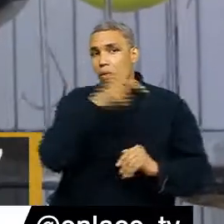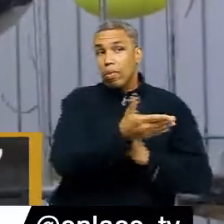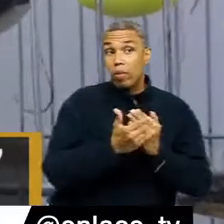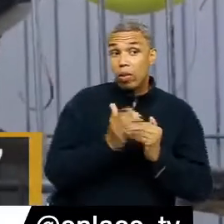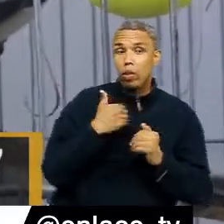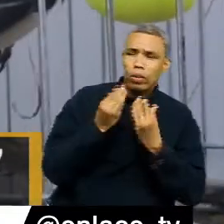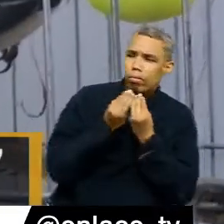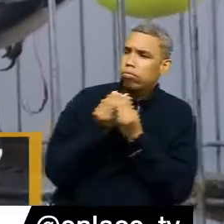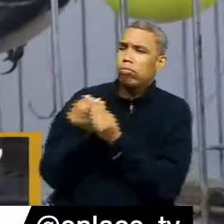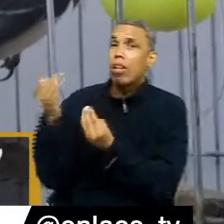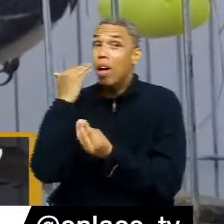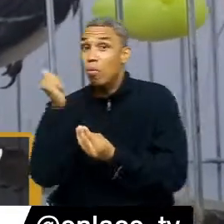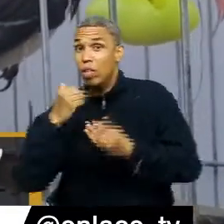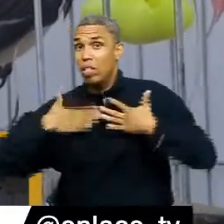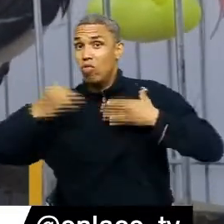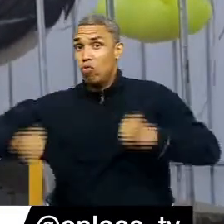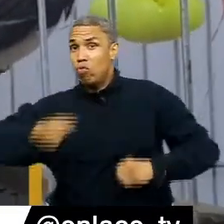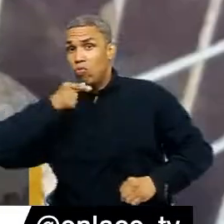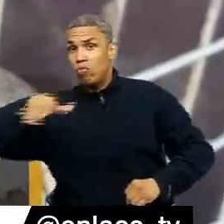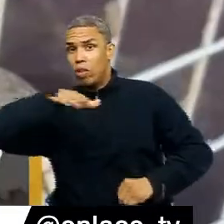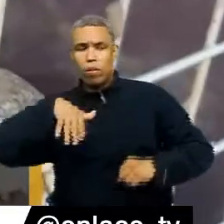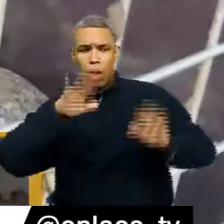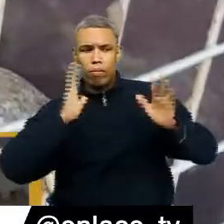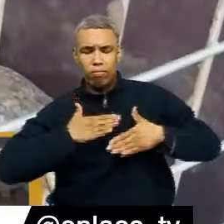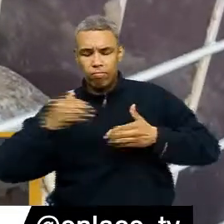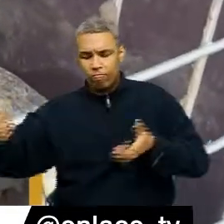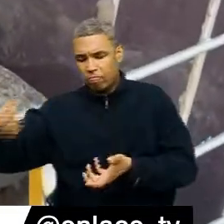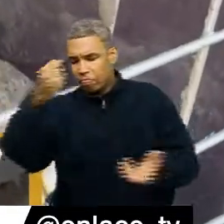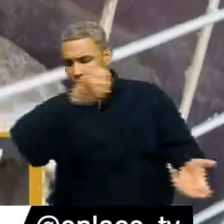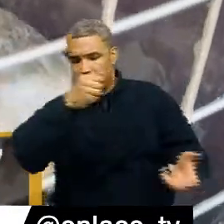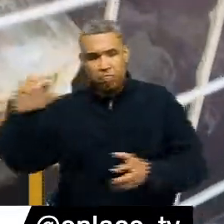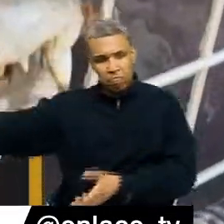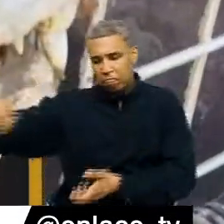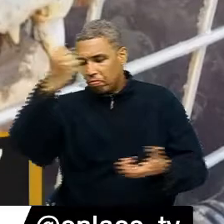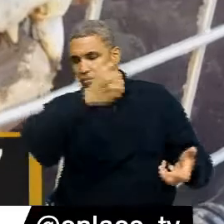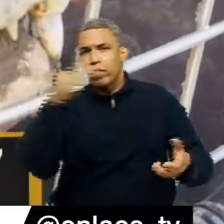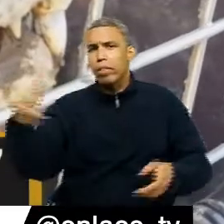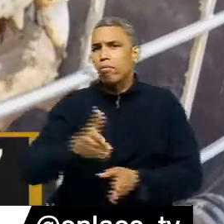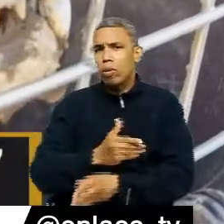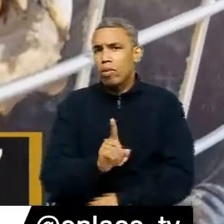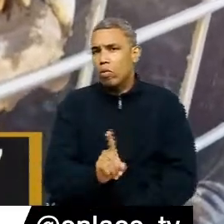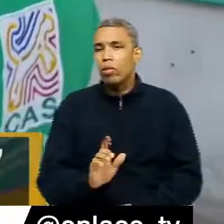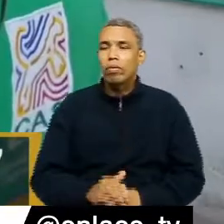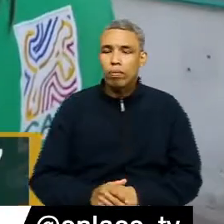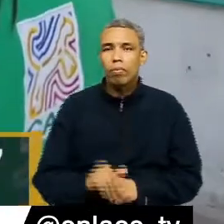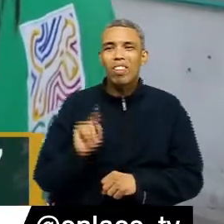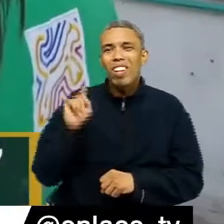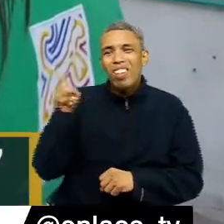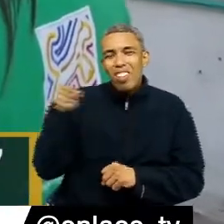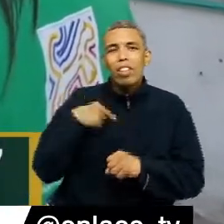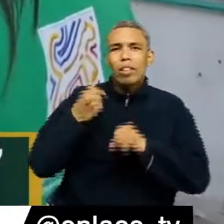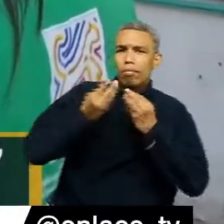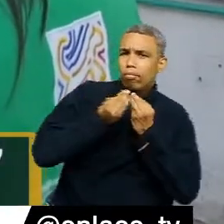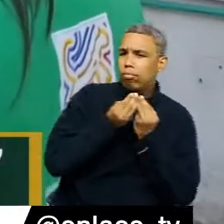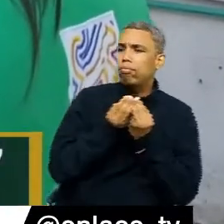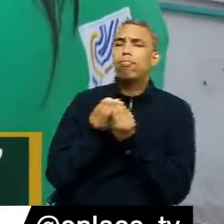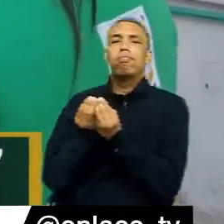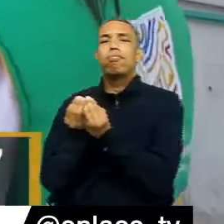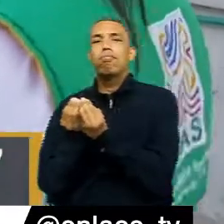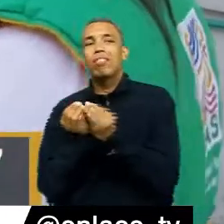recuperación de estas especies se logró en el corregimiento del centro de Barranca Bermeja, hasta donde llegaron la policía ambiental ambiental y ecológica, en compañía de la